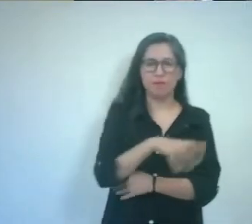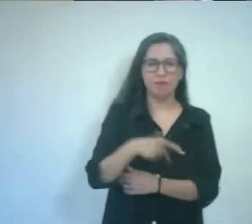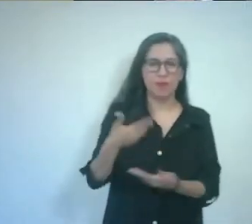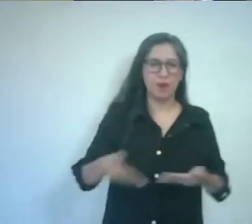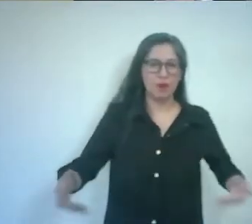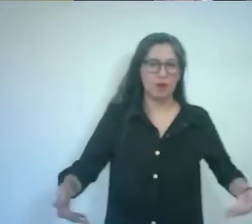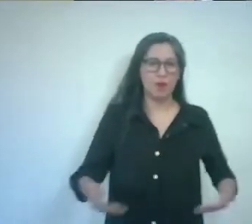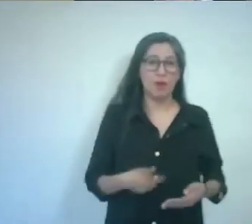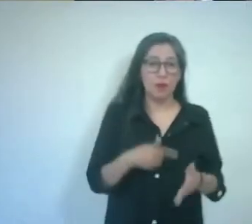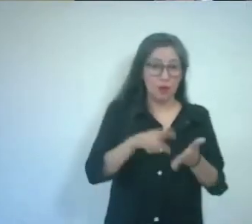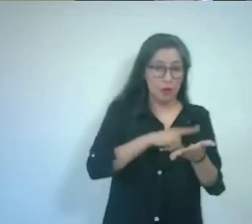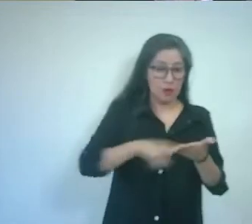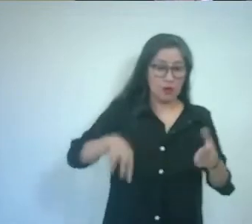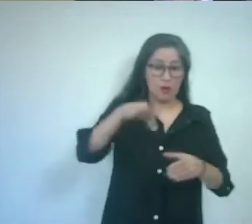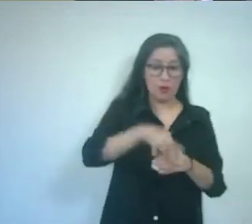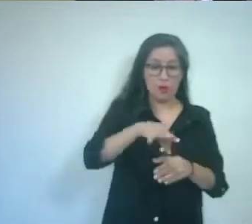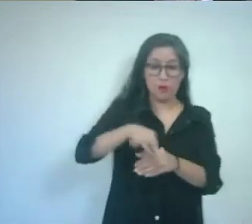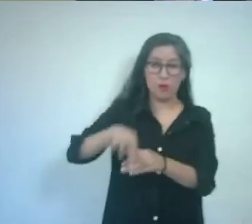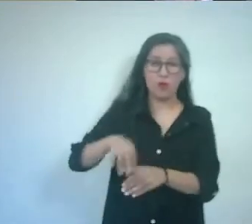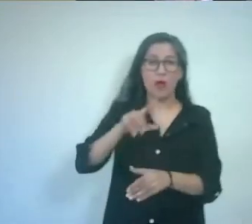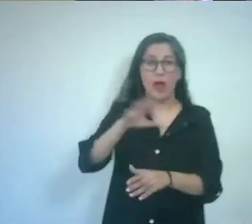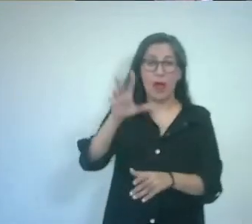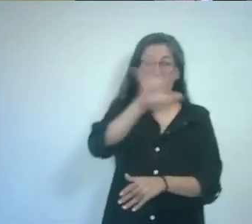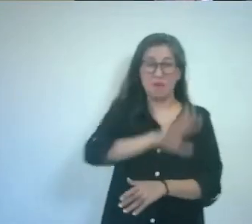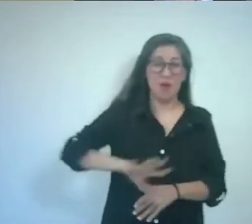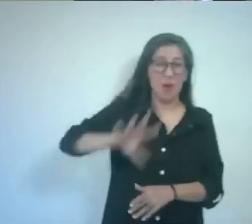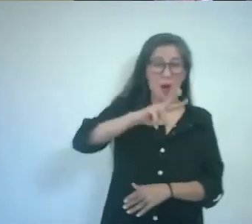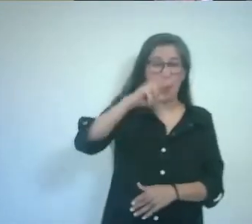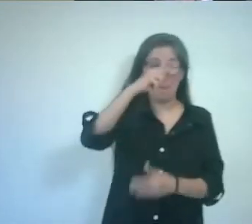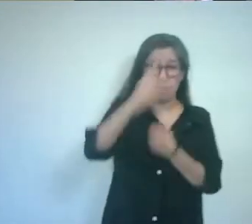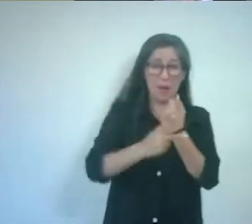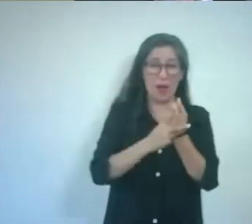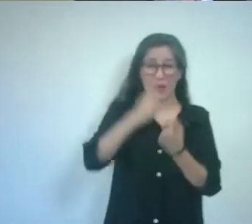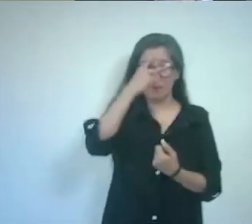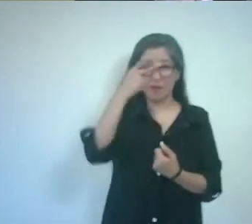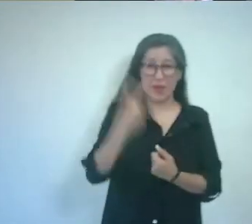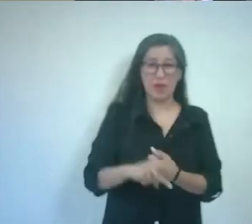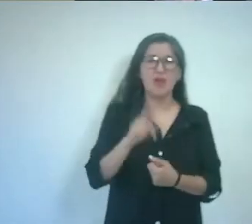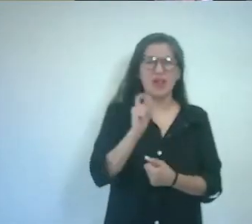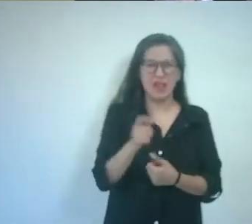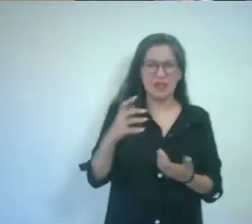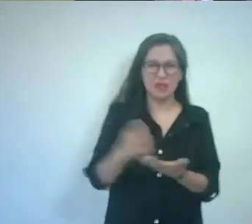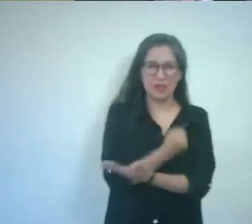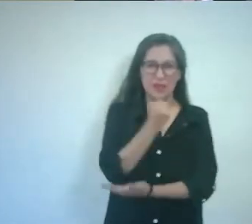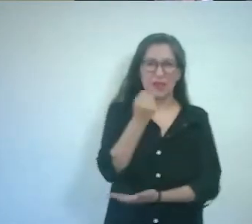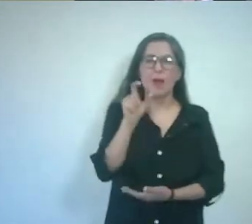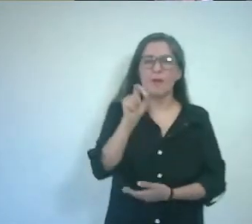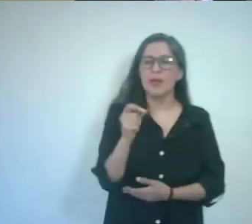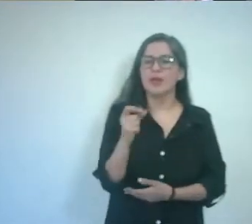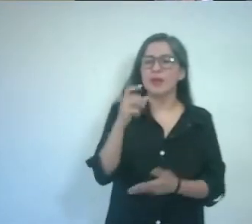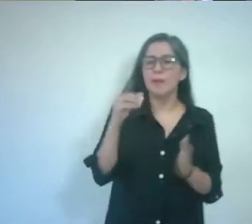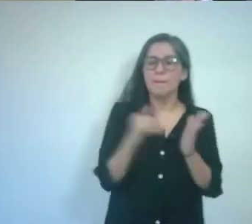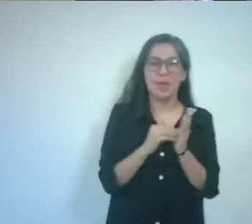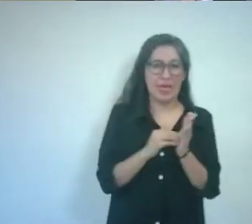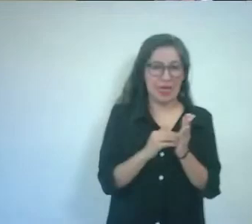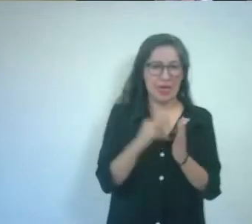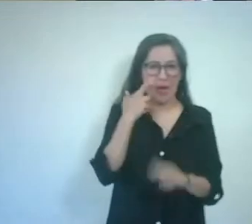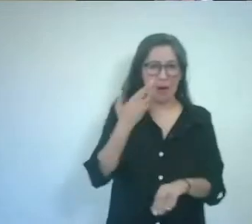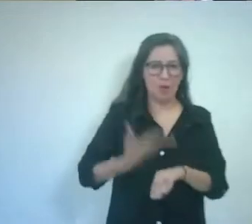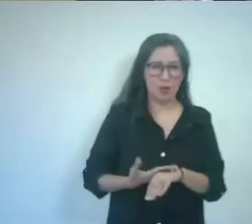la jornada electoral del día de hoy a nivel nacional se eligen más de 20.000 cargos en todo el país. De esos federales, solo